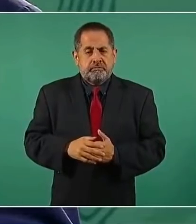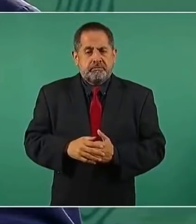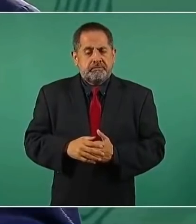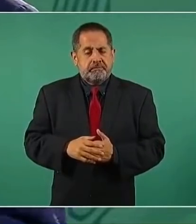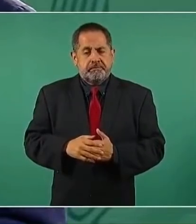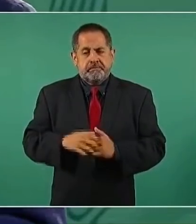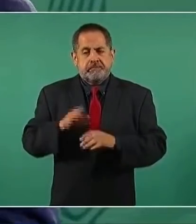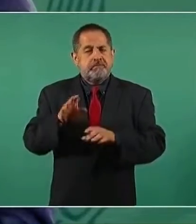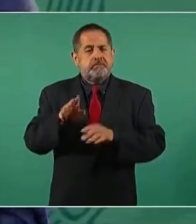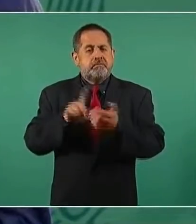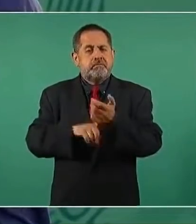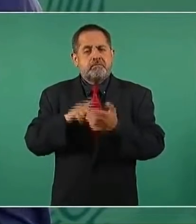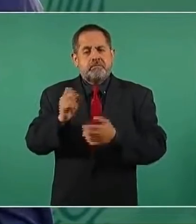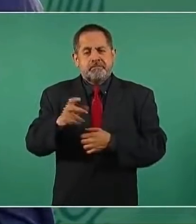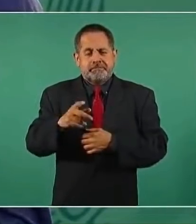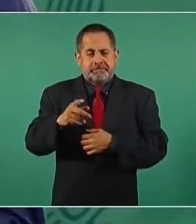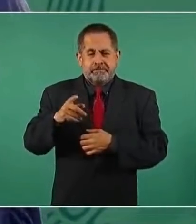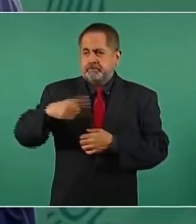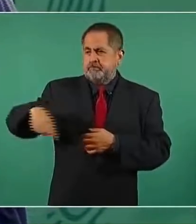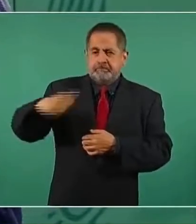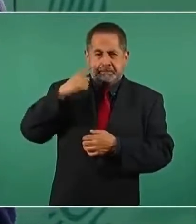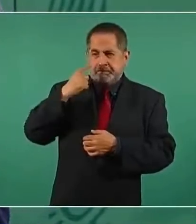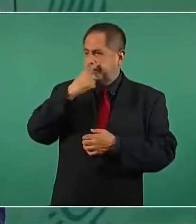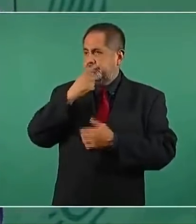y en especial en lo democrático,